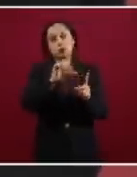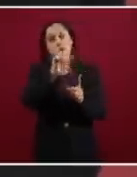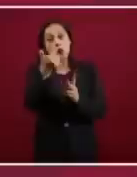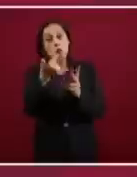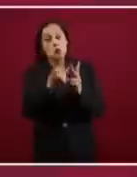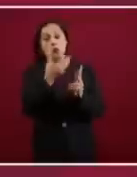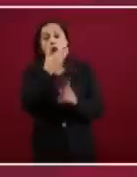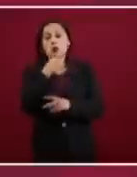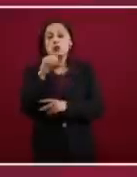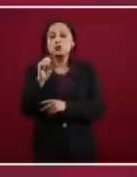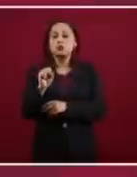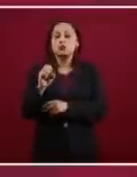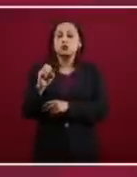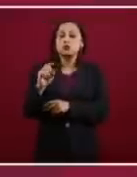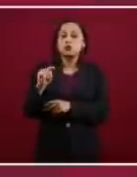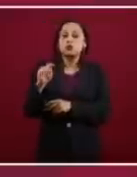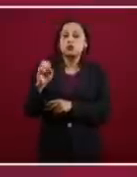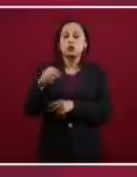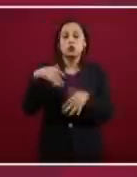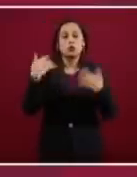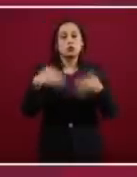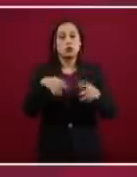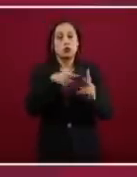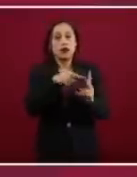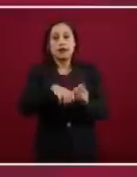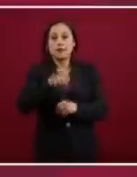21 años un fenómeno